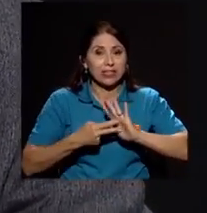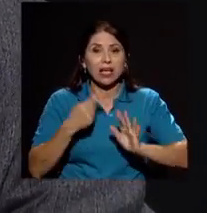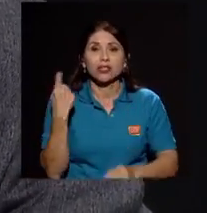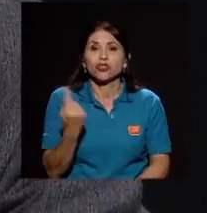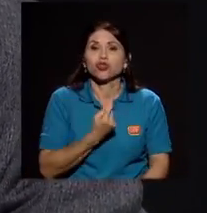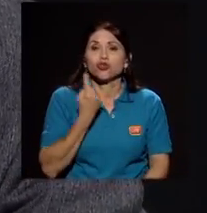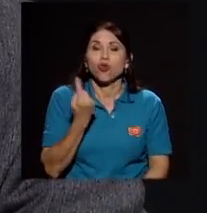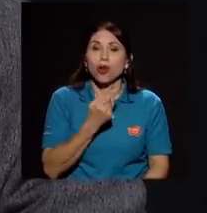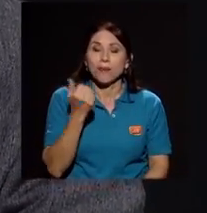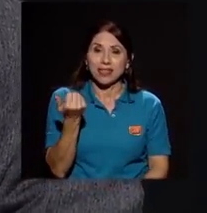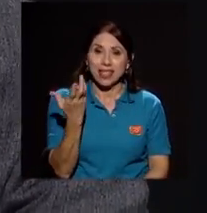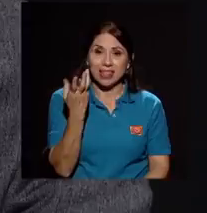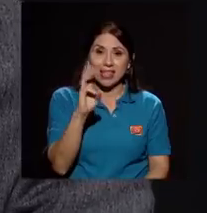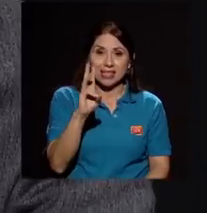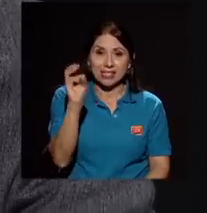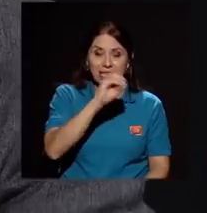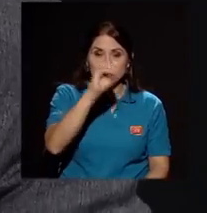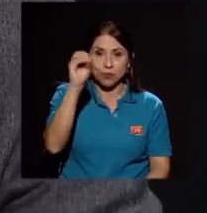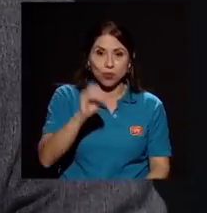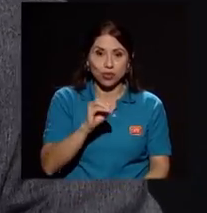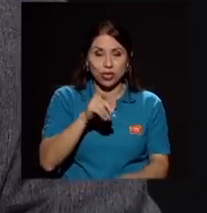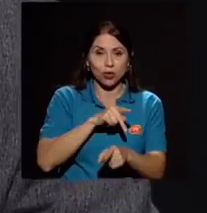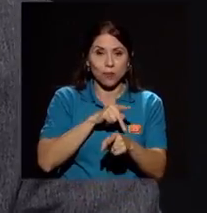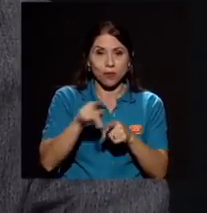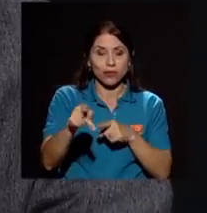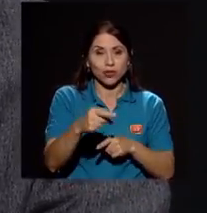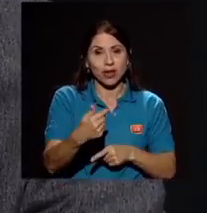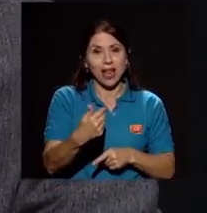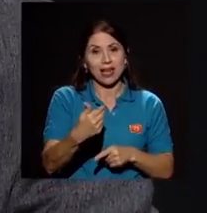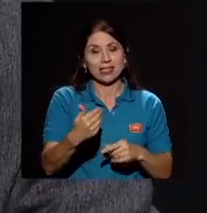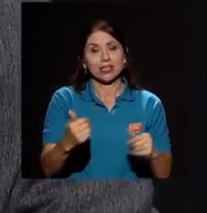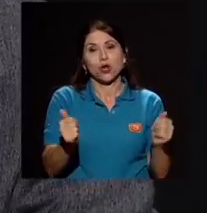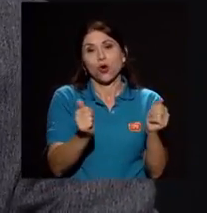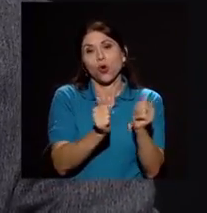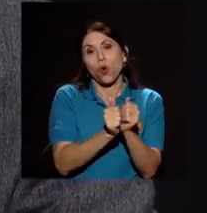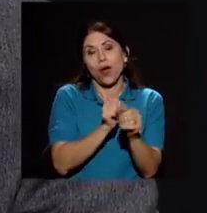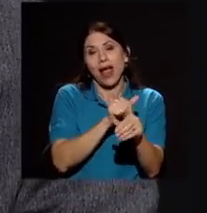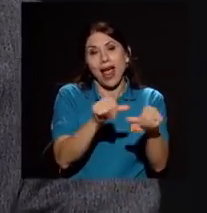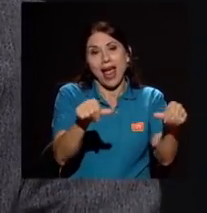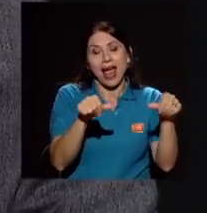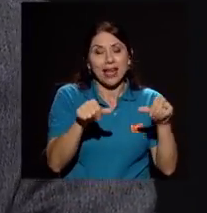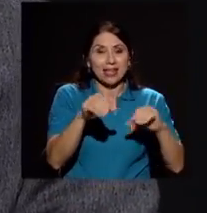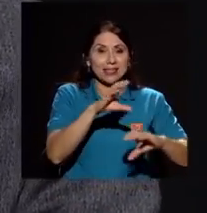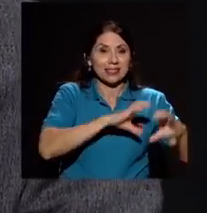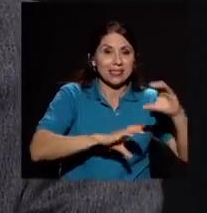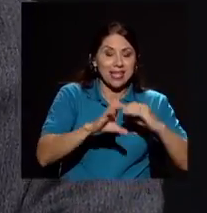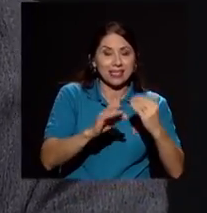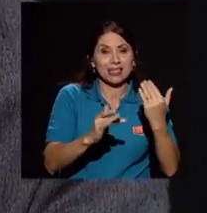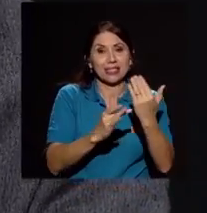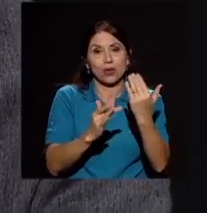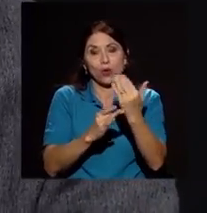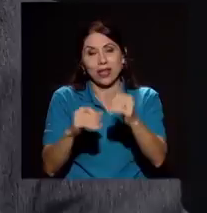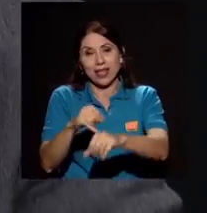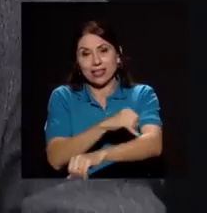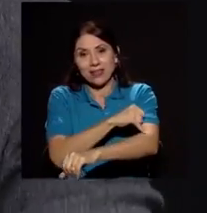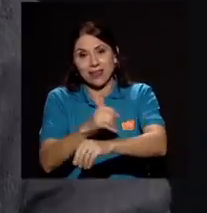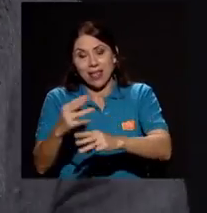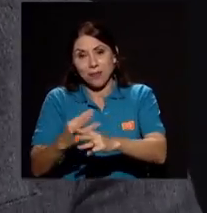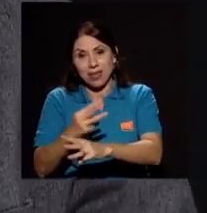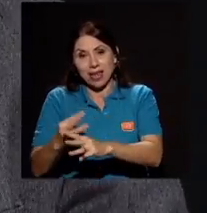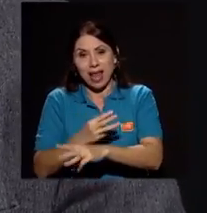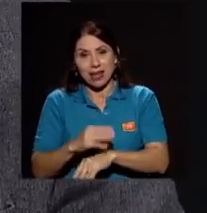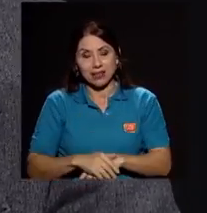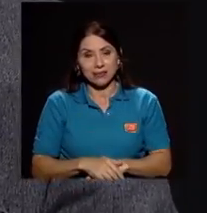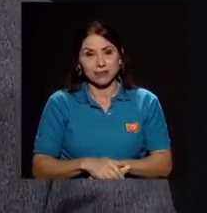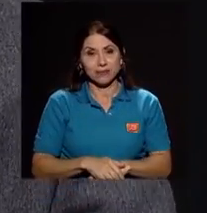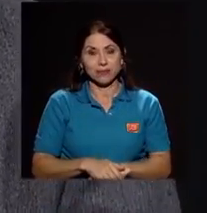de profesionales en las áreas de alta demanda como son ciencias tecnología ingeniería matemáticas el